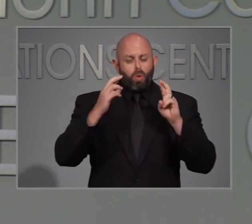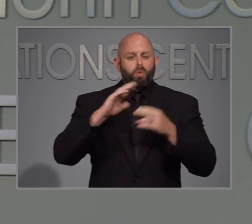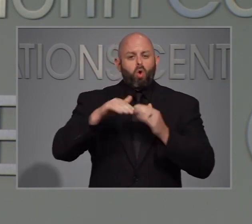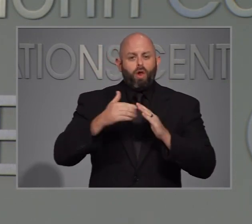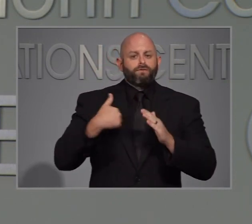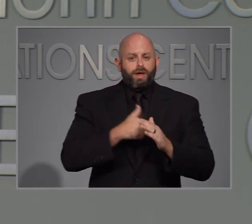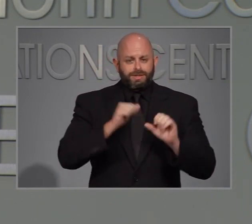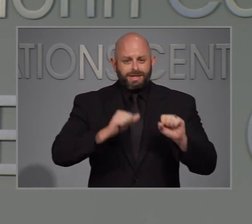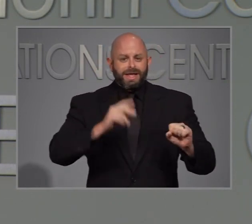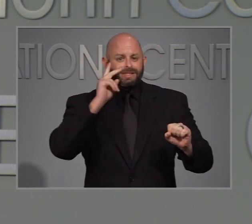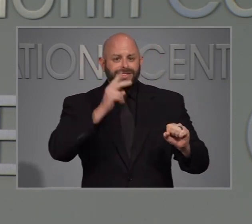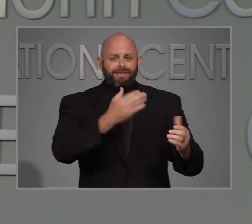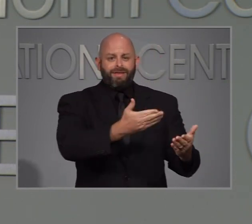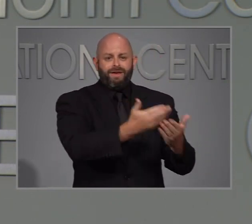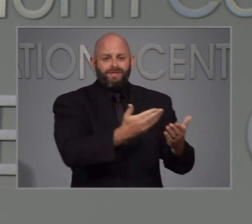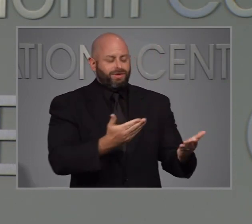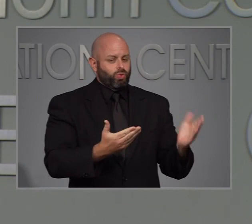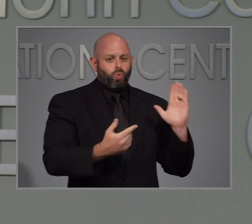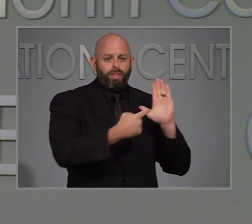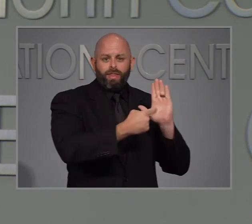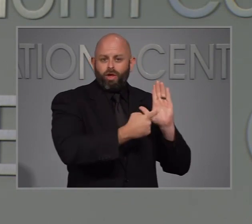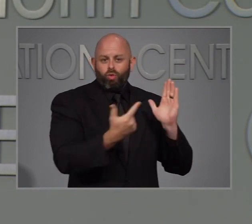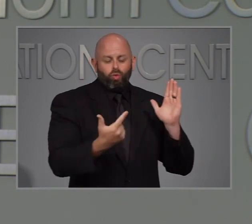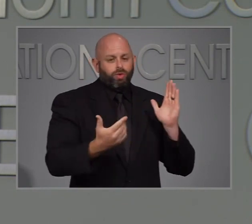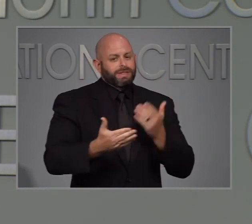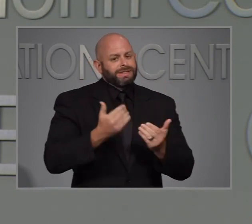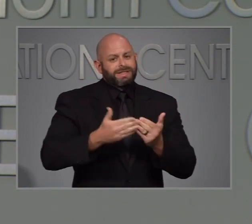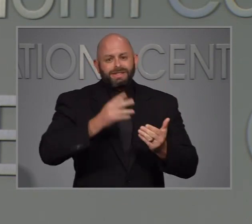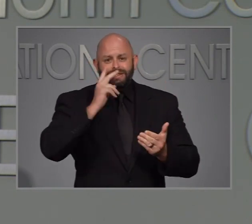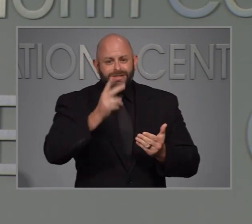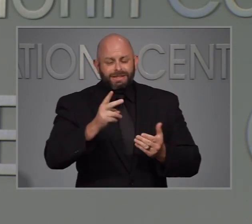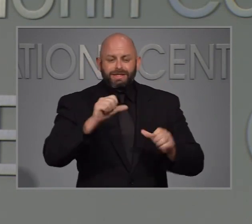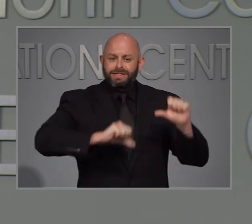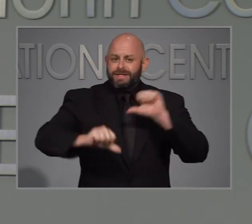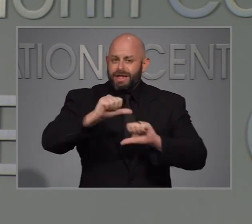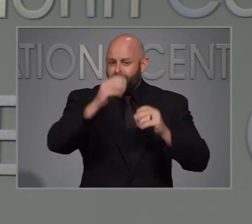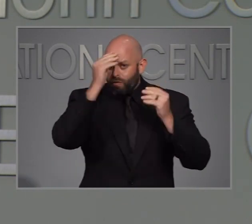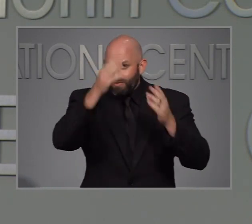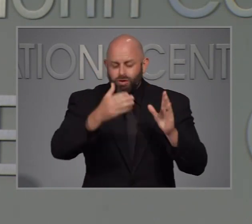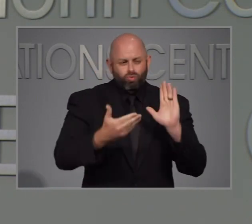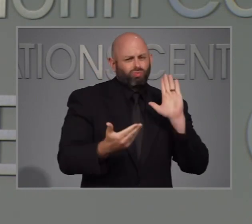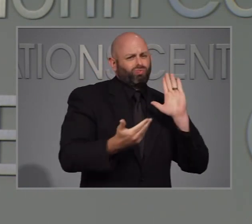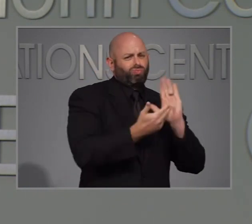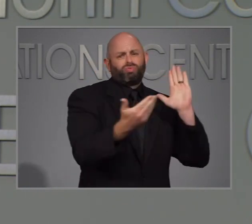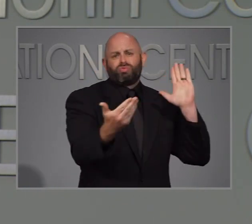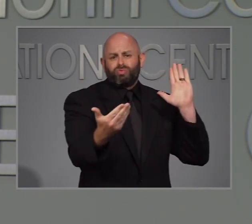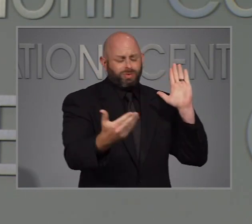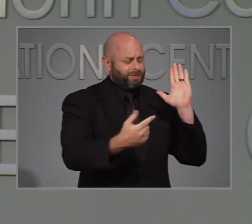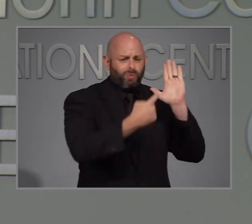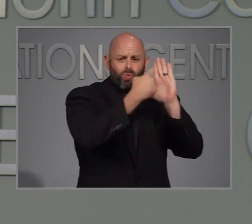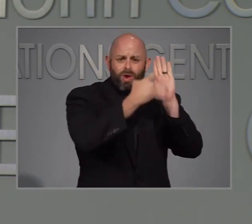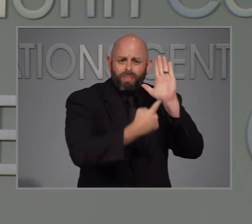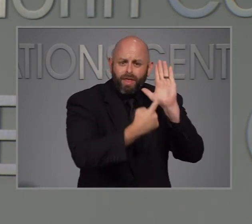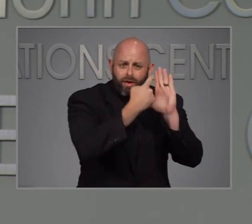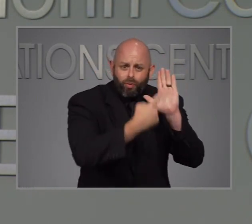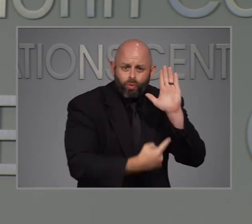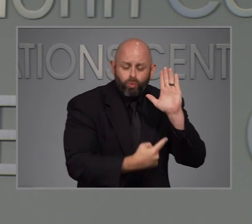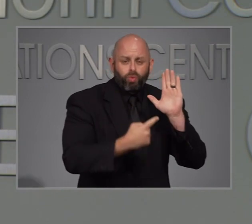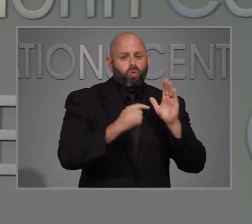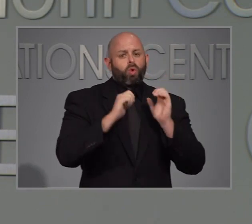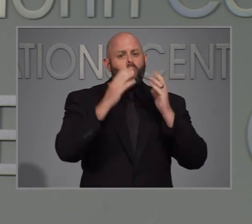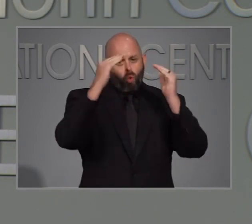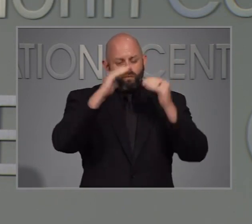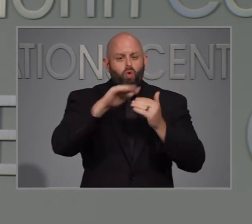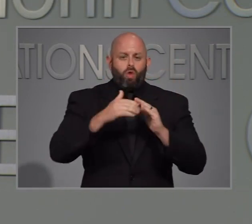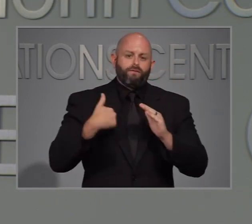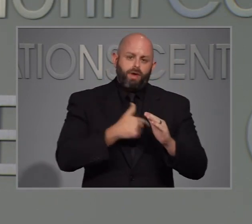nosotros tenemos que ver la evidencia que presentamos, los datos científicos son abrumadores, y si reunimos